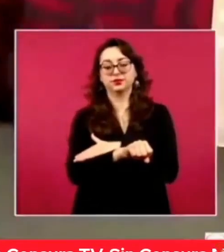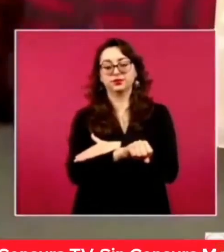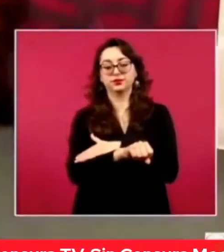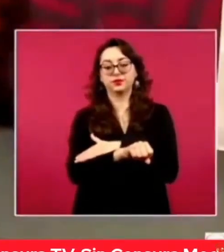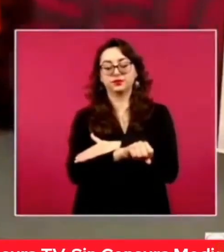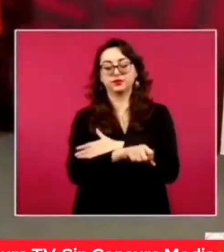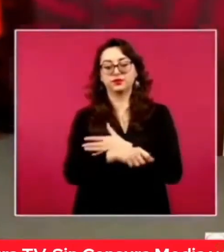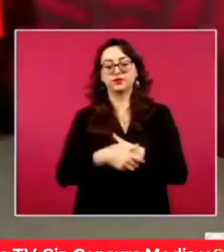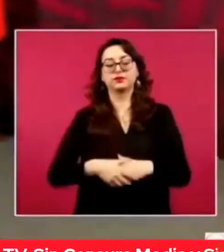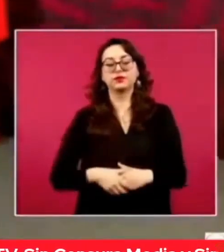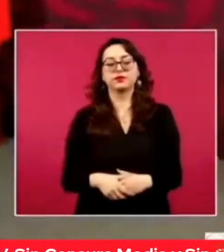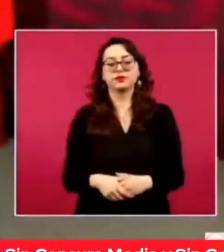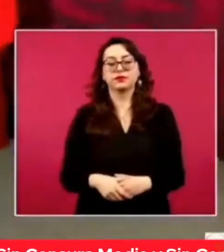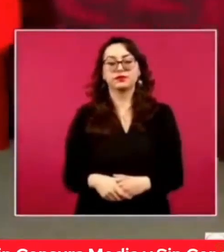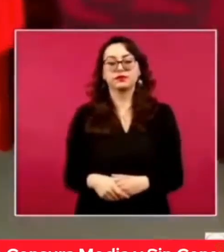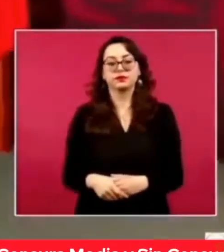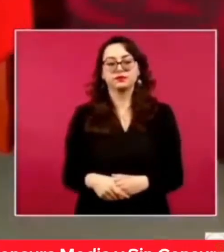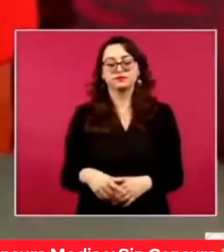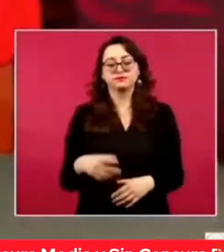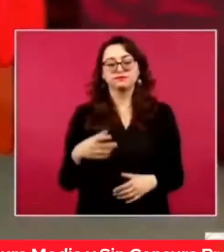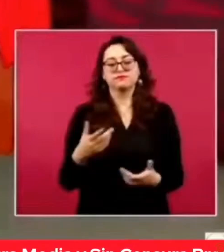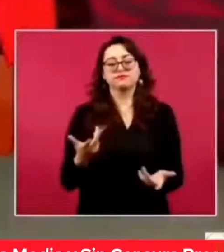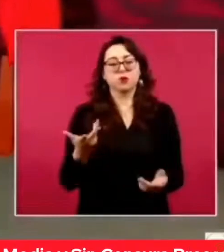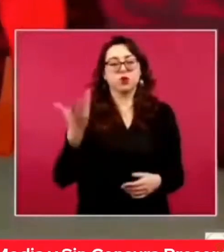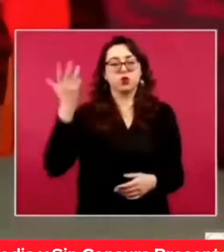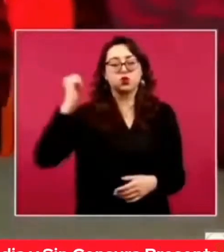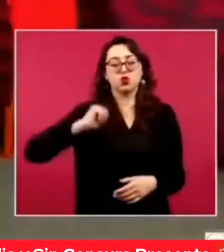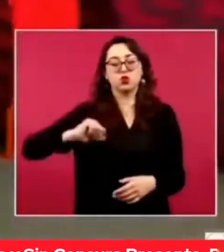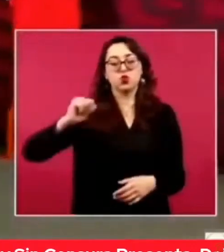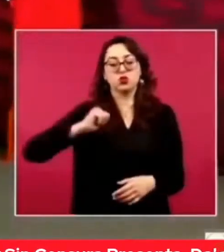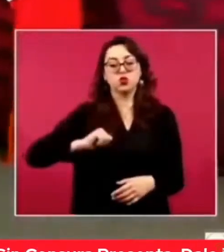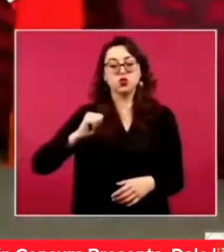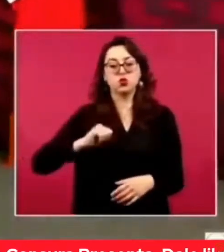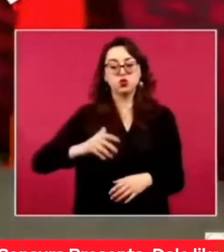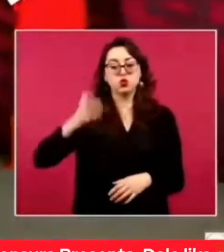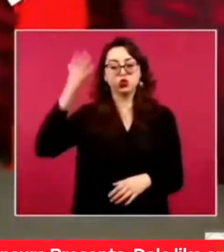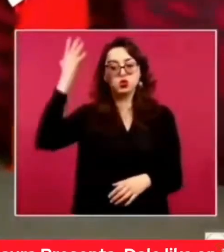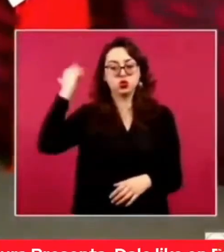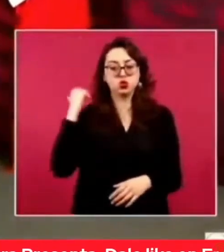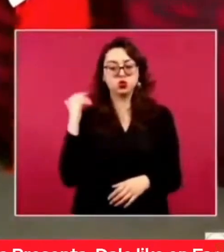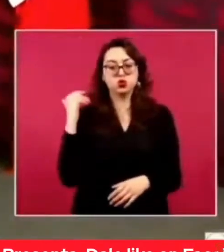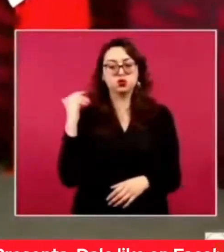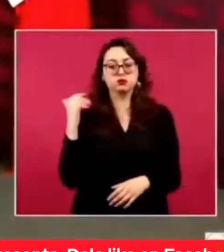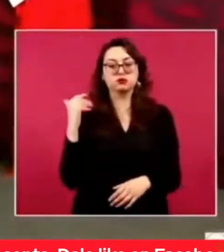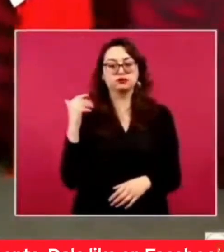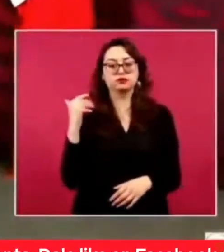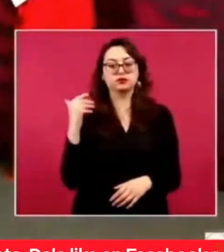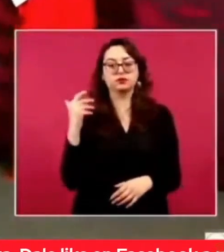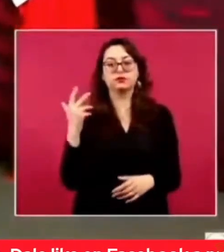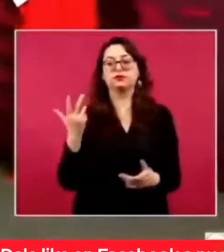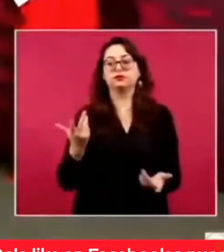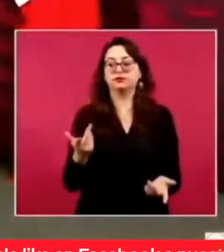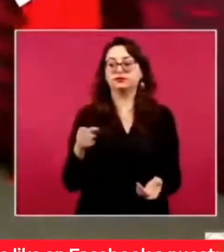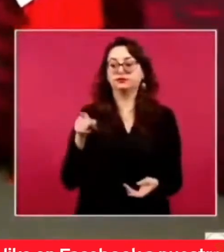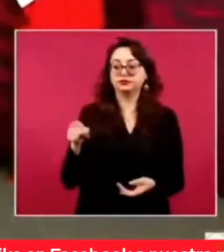porque lo acusaron en aquel entonces de que traficaba